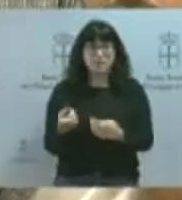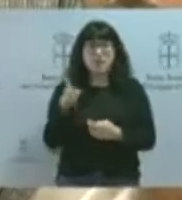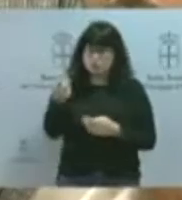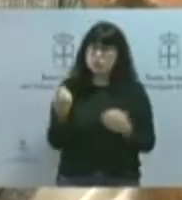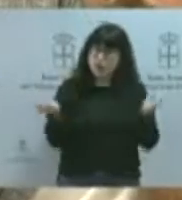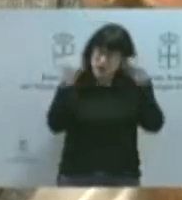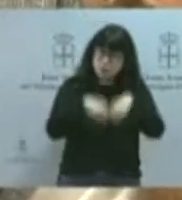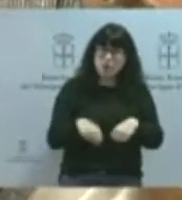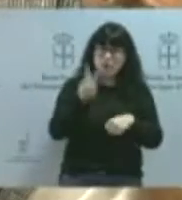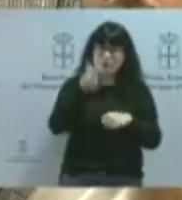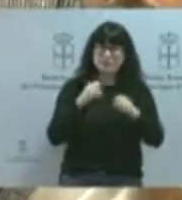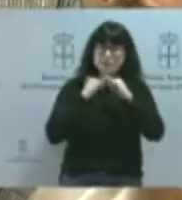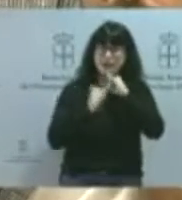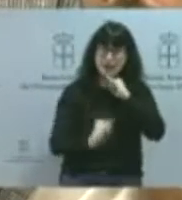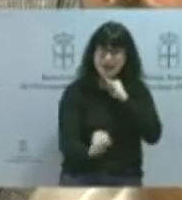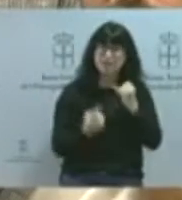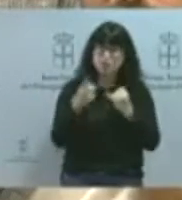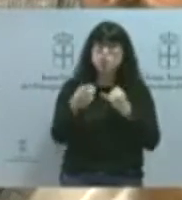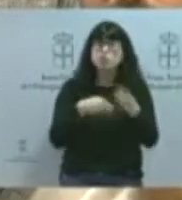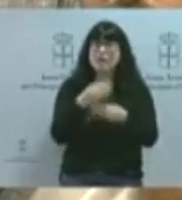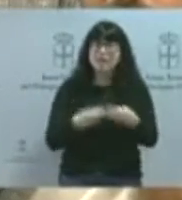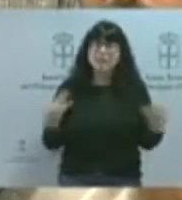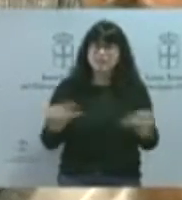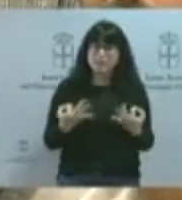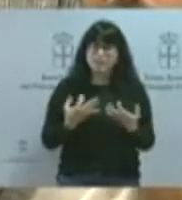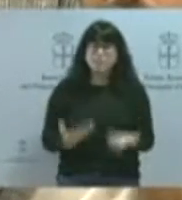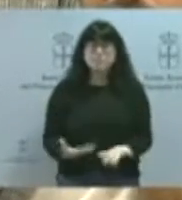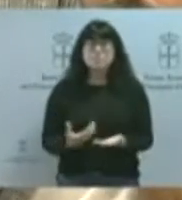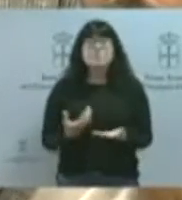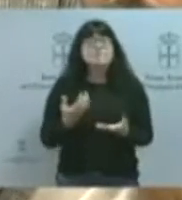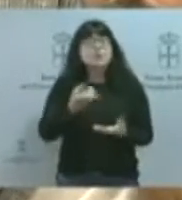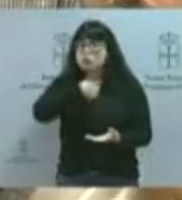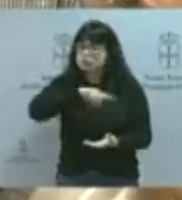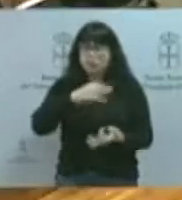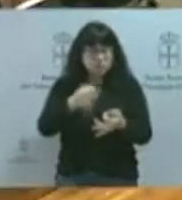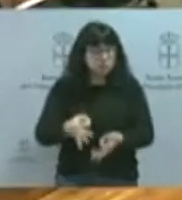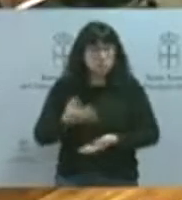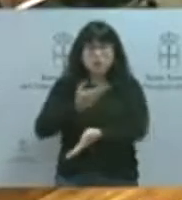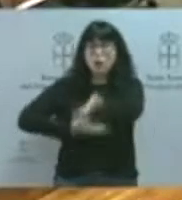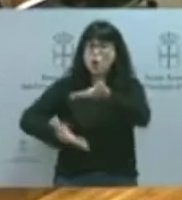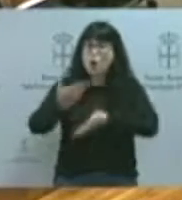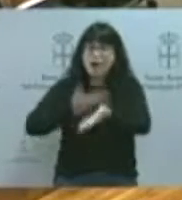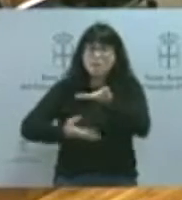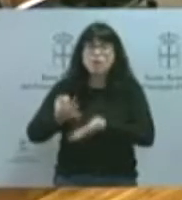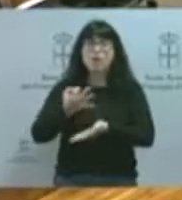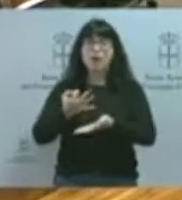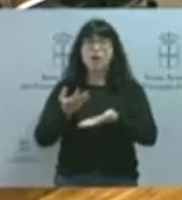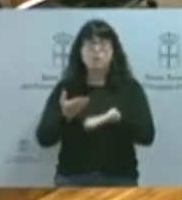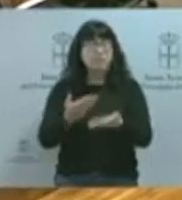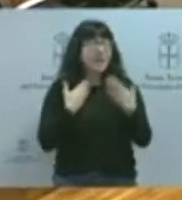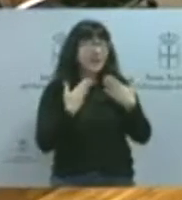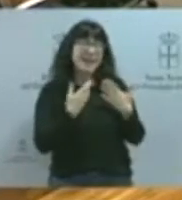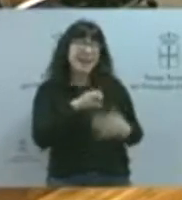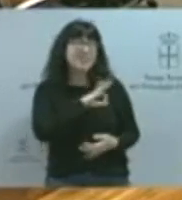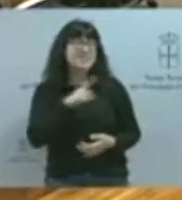ello? Siempre encontrarán nuestra mano tendida para avanzar en medidas de calado que superen el actual estado de nuestra